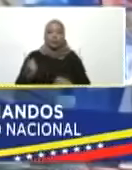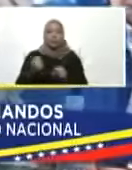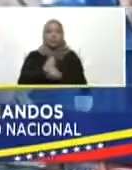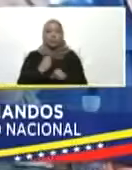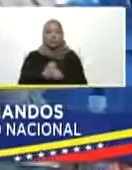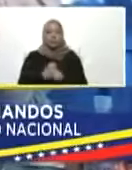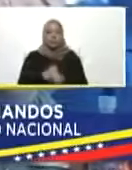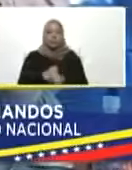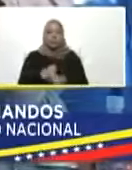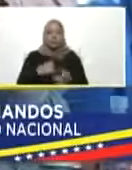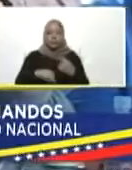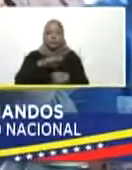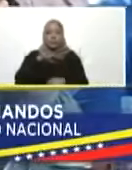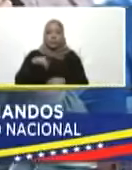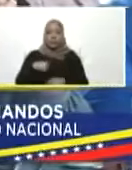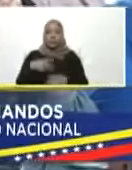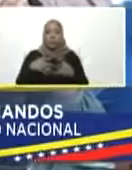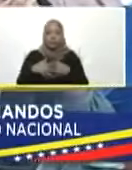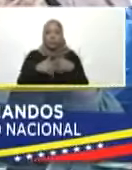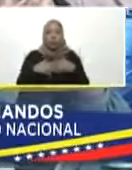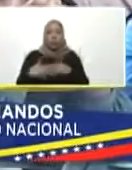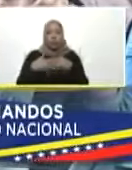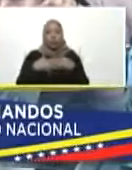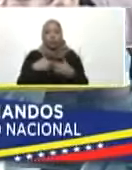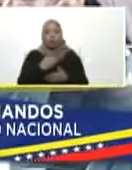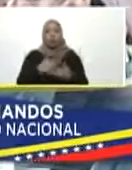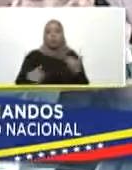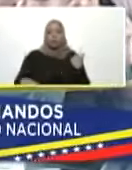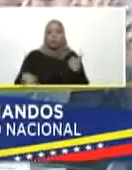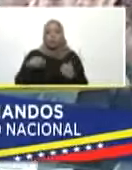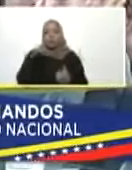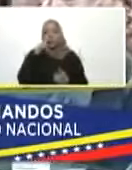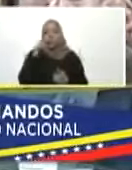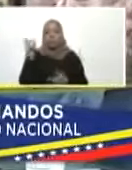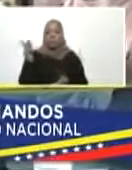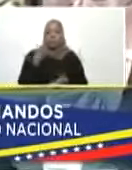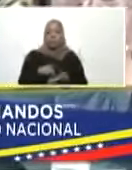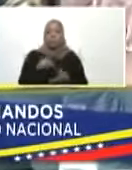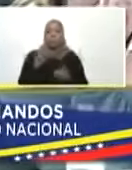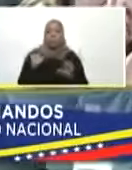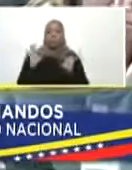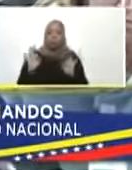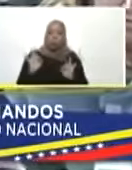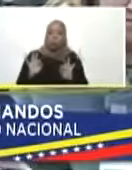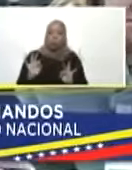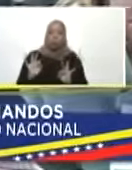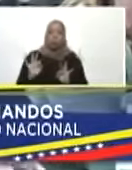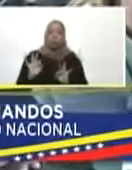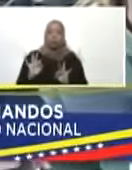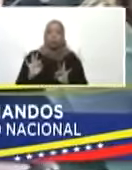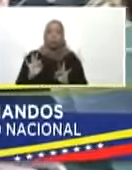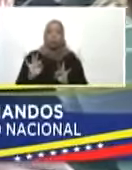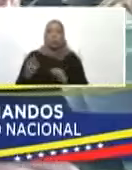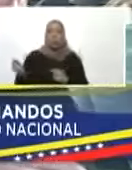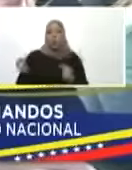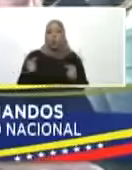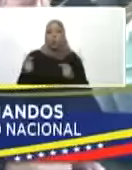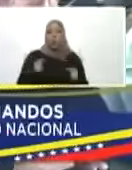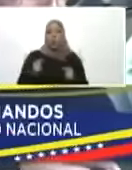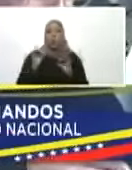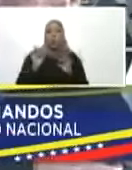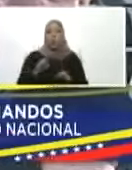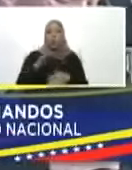como Trump en Estados Unidos, Nicolás Maduro como presidente de la República emprendió una un abordaje